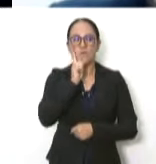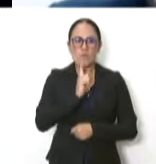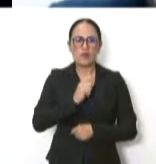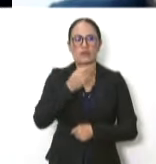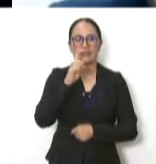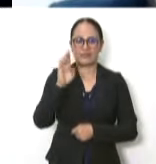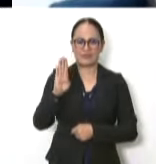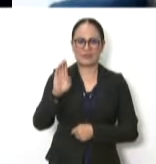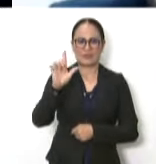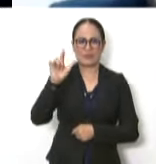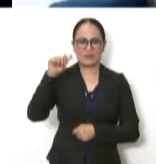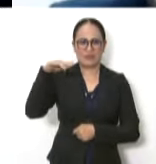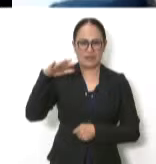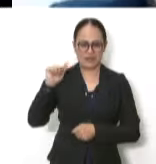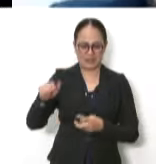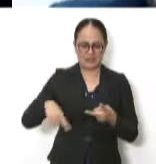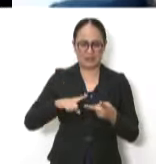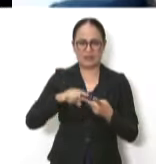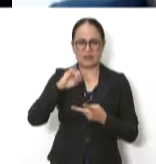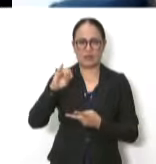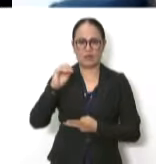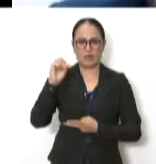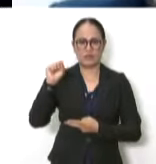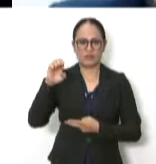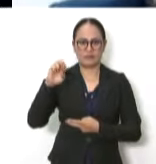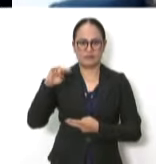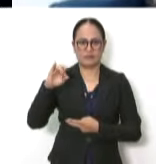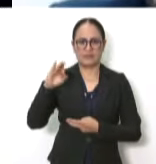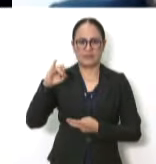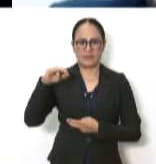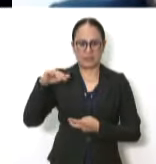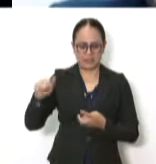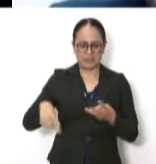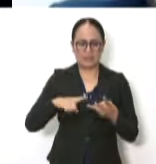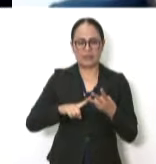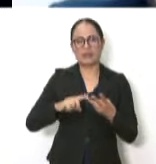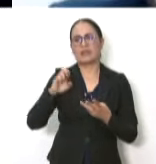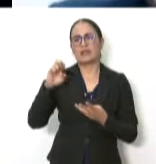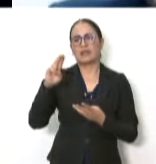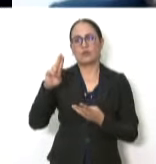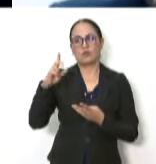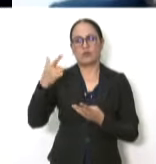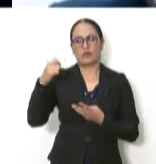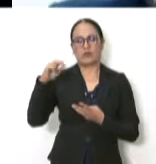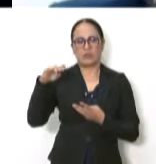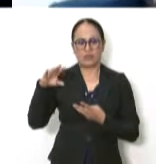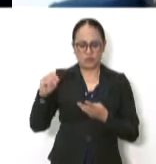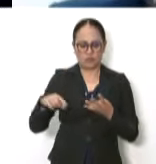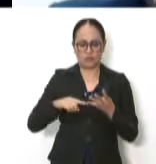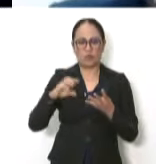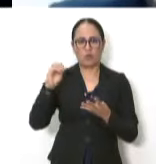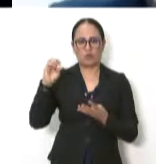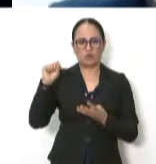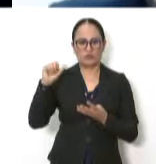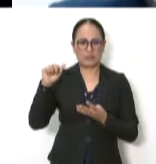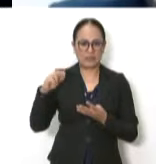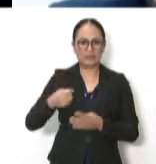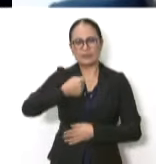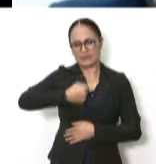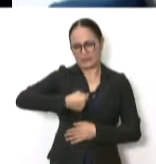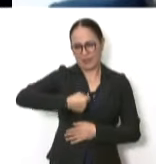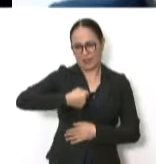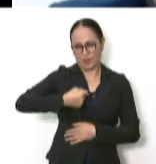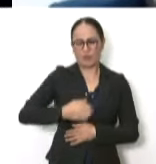Blanca Lilia Ibarra, Josefina Román, Oscar Guerra Ford, Eugenio Monterrey. Y vamos a pedirle a